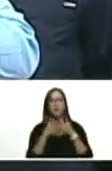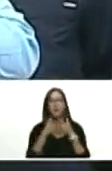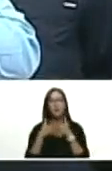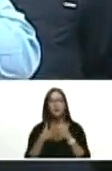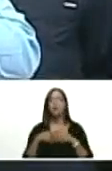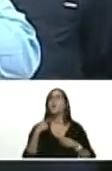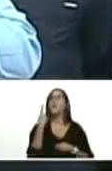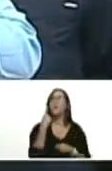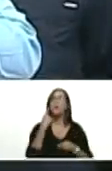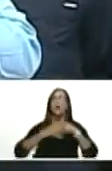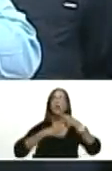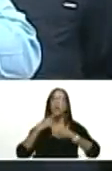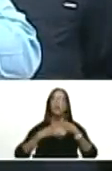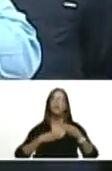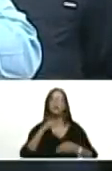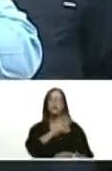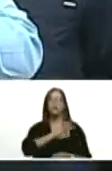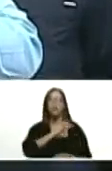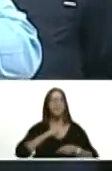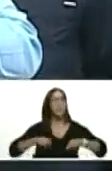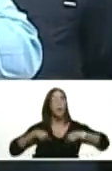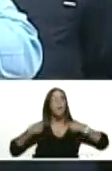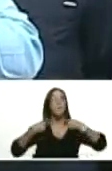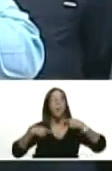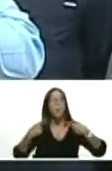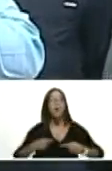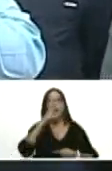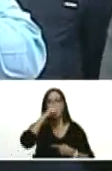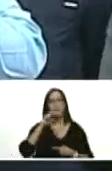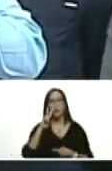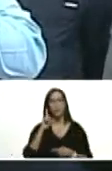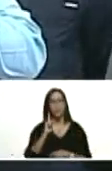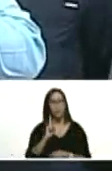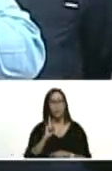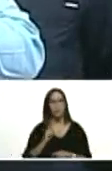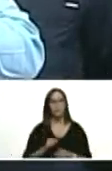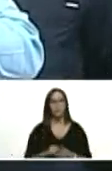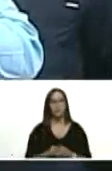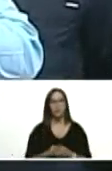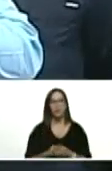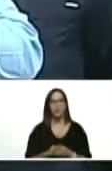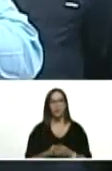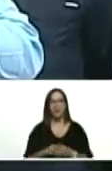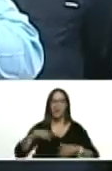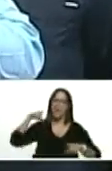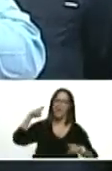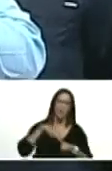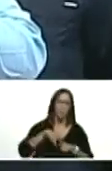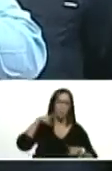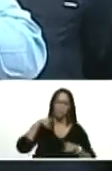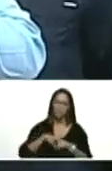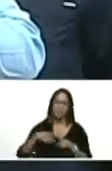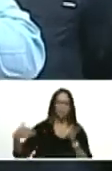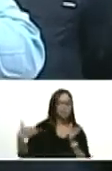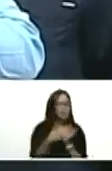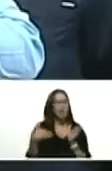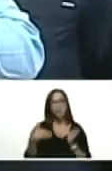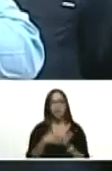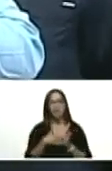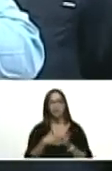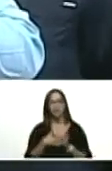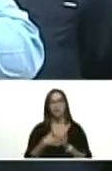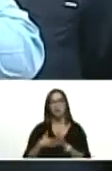una revolución socialista, popular en el siglo XXI, acosada y agredida por